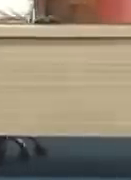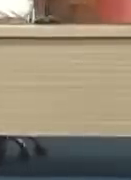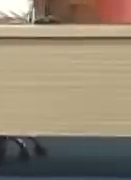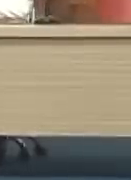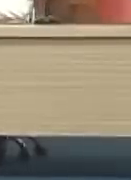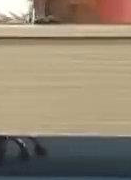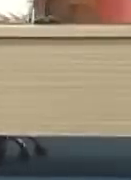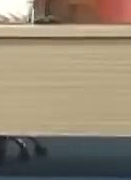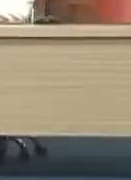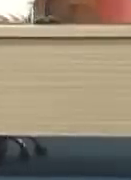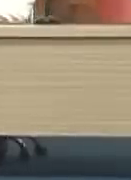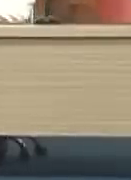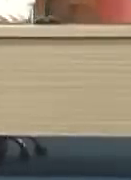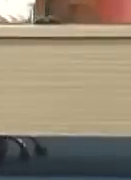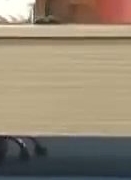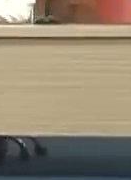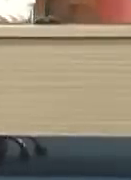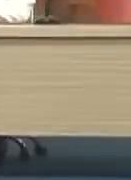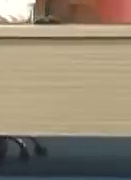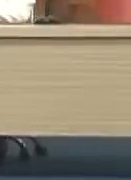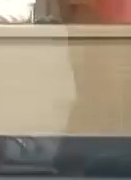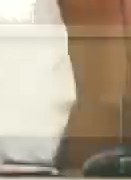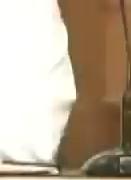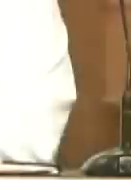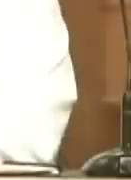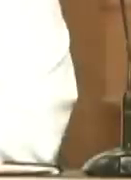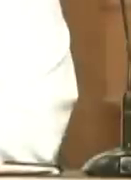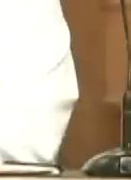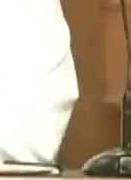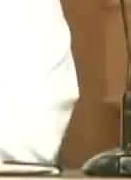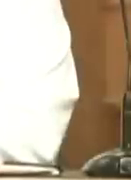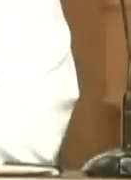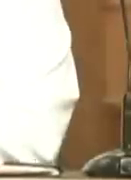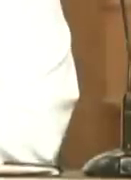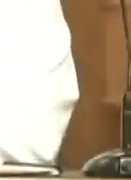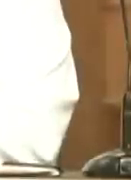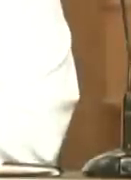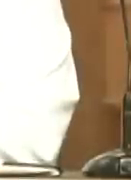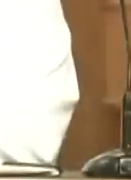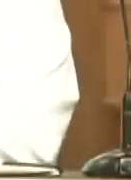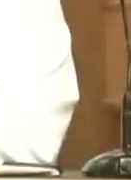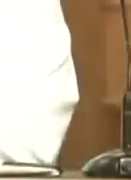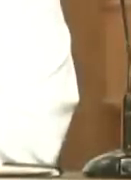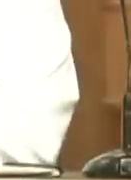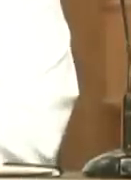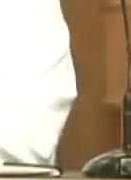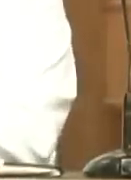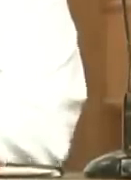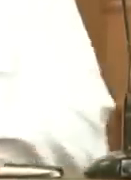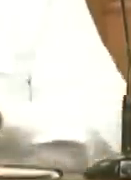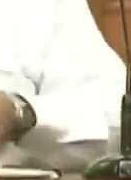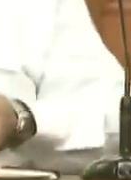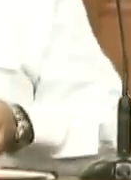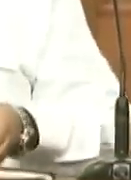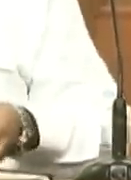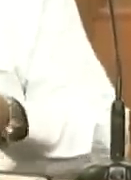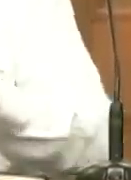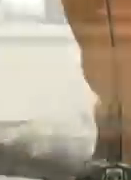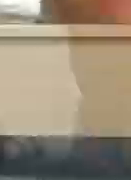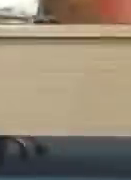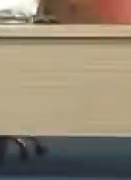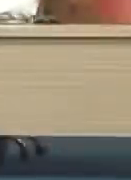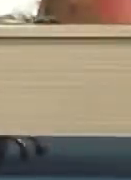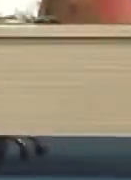Petro Urrego, presidente. Por el Gobierno de la República Bolivariana de Venezuela, Nicolás Maduro Moros, presidente.